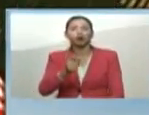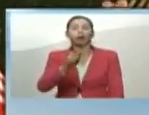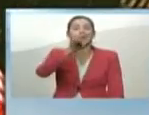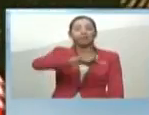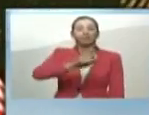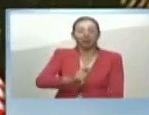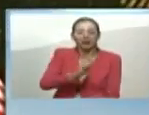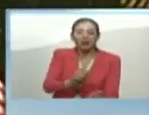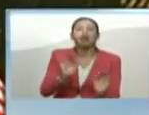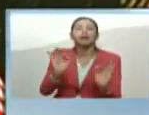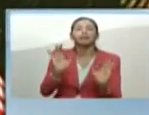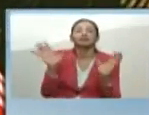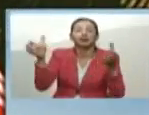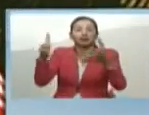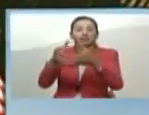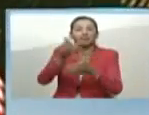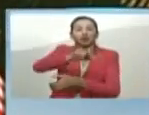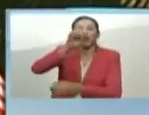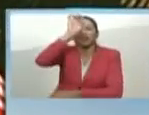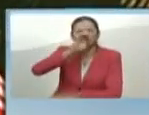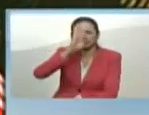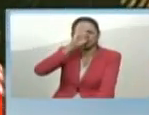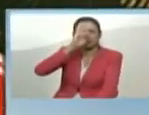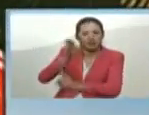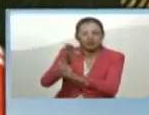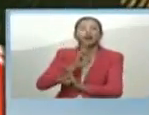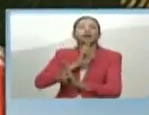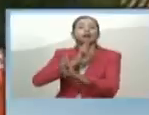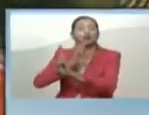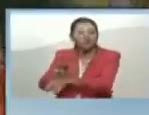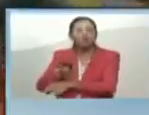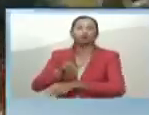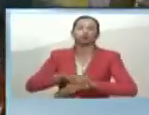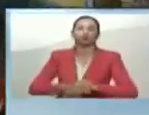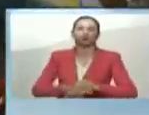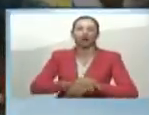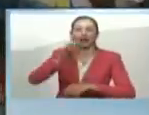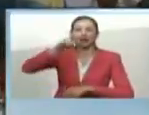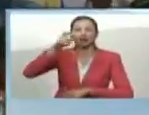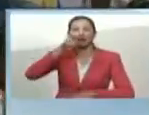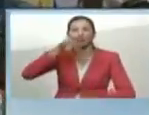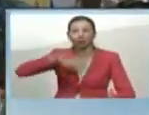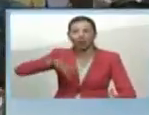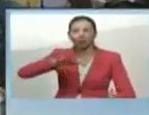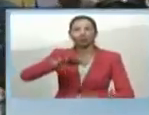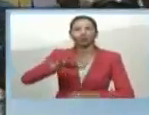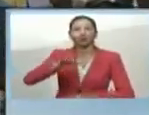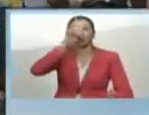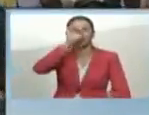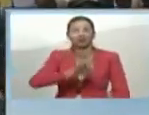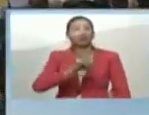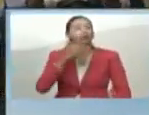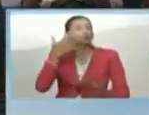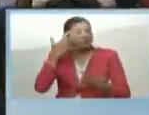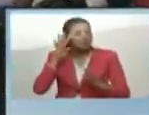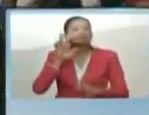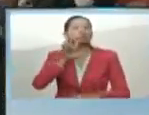discapacidad de manera directa y responder a la propuesta y el anhelo de estos compatriotas por lo menos